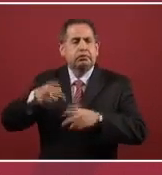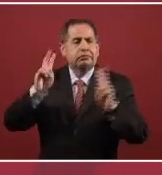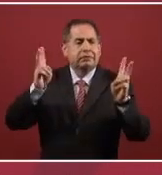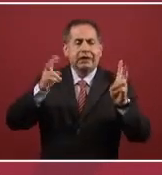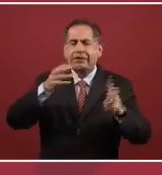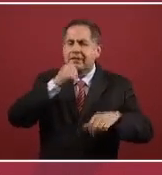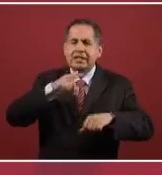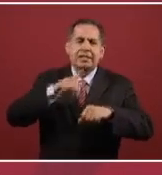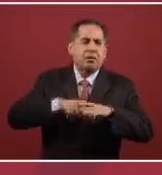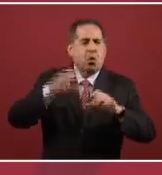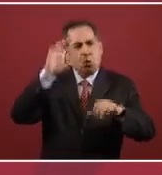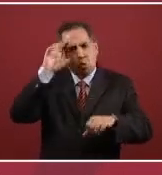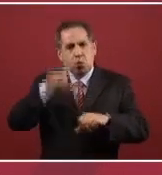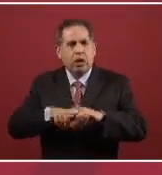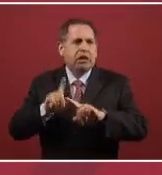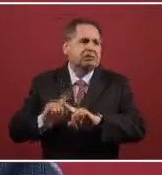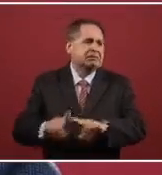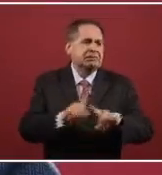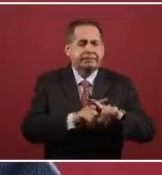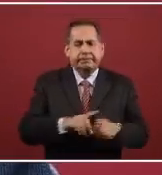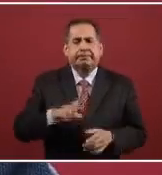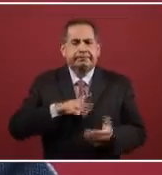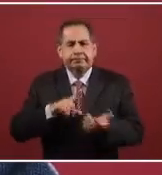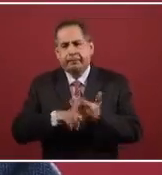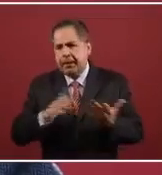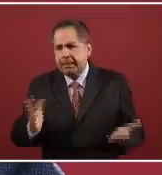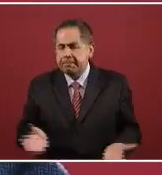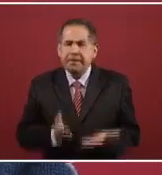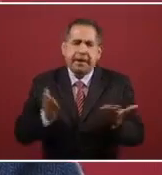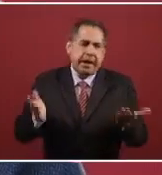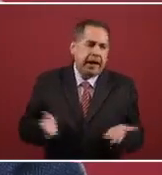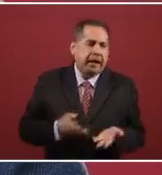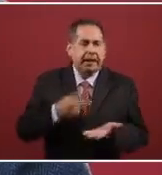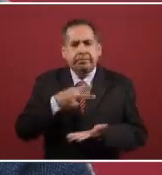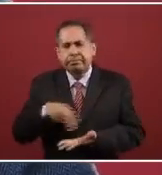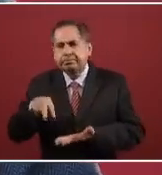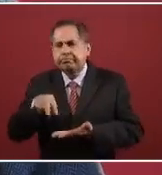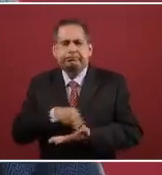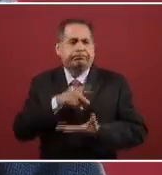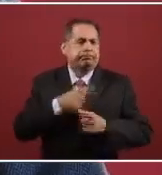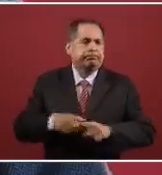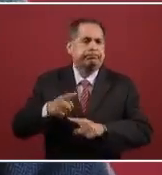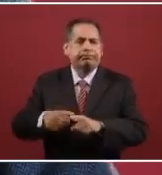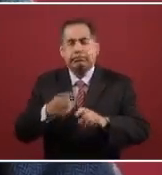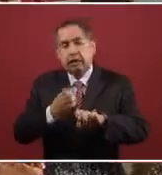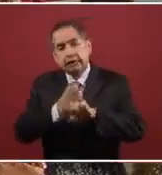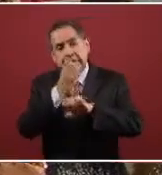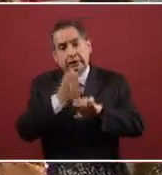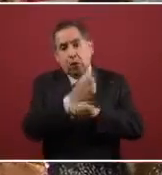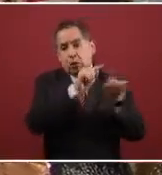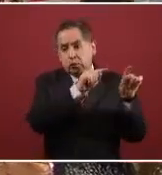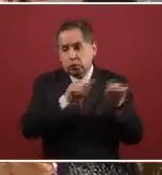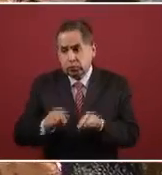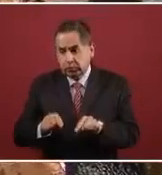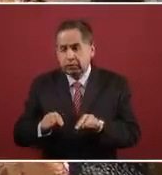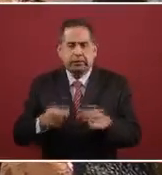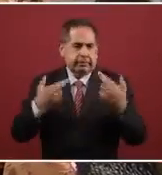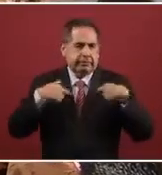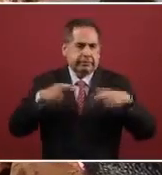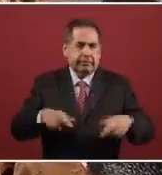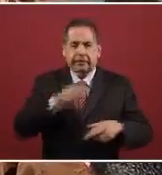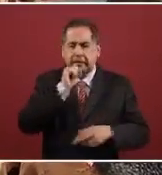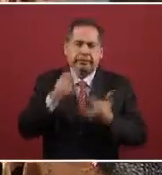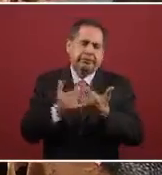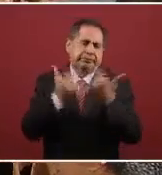México, en donde van a verse los bailables, las representaciones de cada uno de los estados y también cápsulas